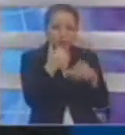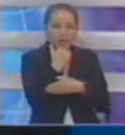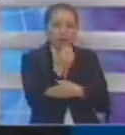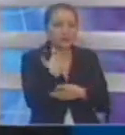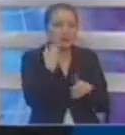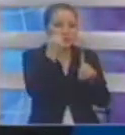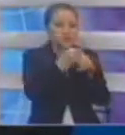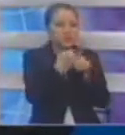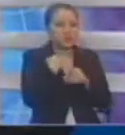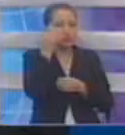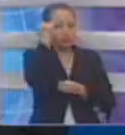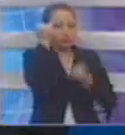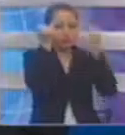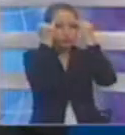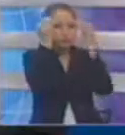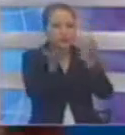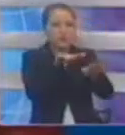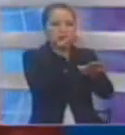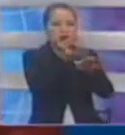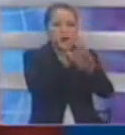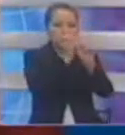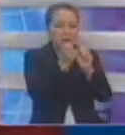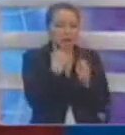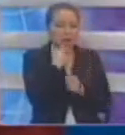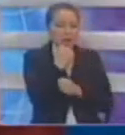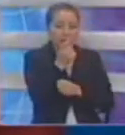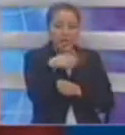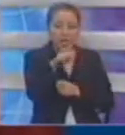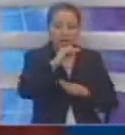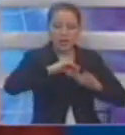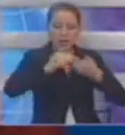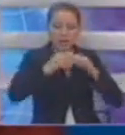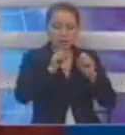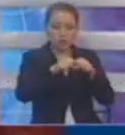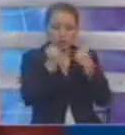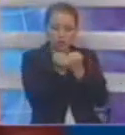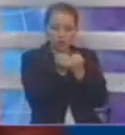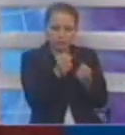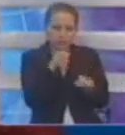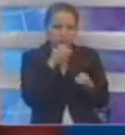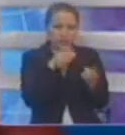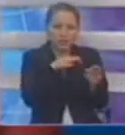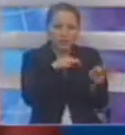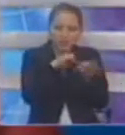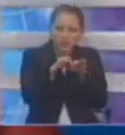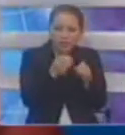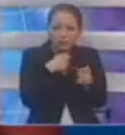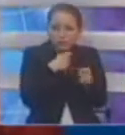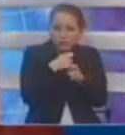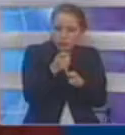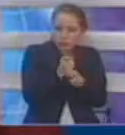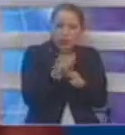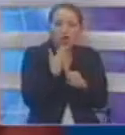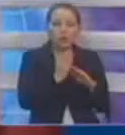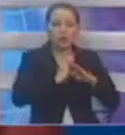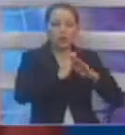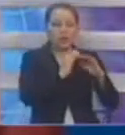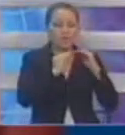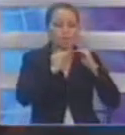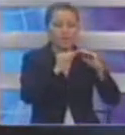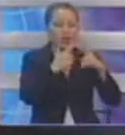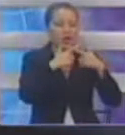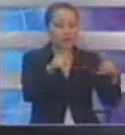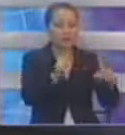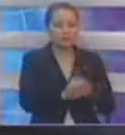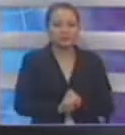de las ideas. Deben ser capaces de alertar a la sociedad, comunicarse y hacer valer su influencia para defender la democracia y la libertad. Roberto,